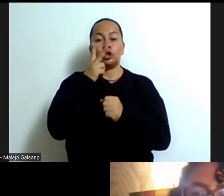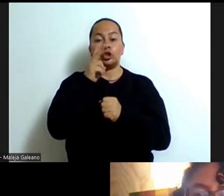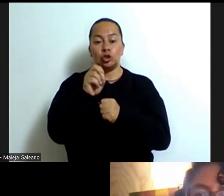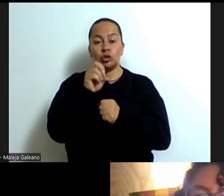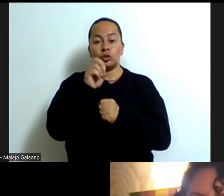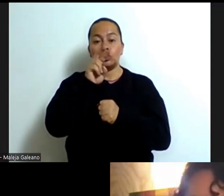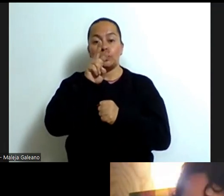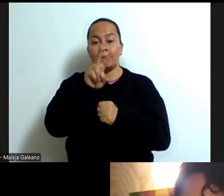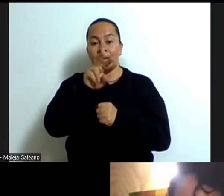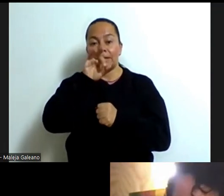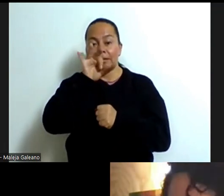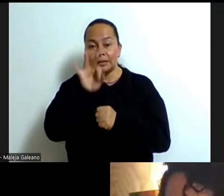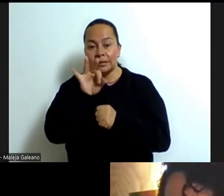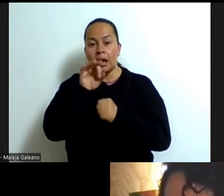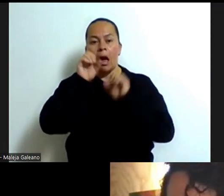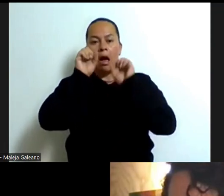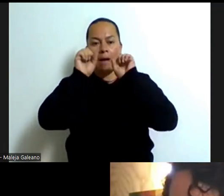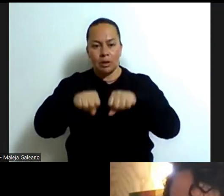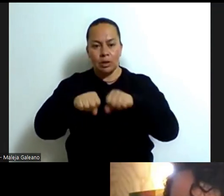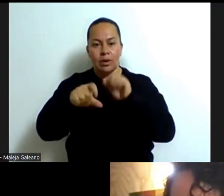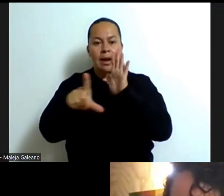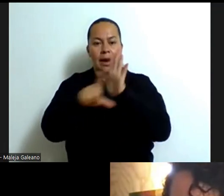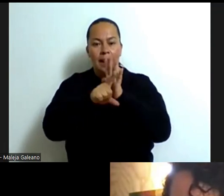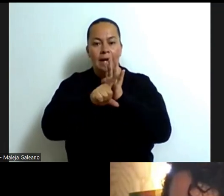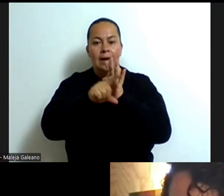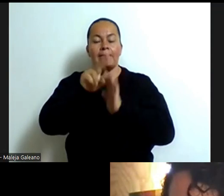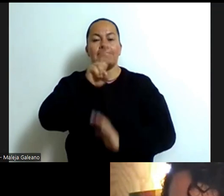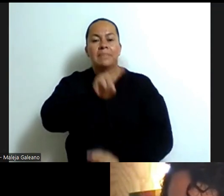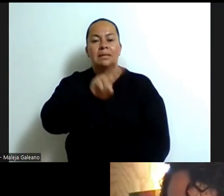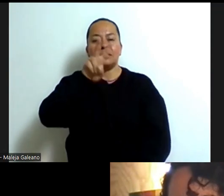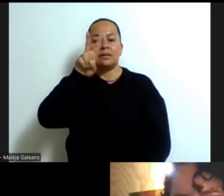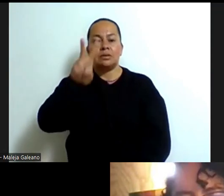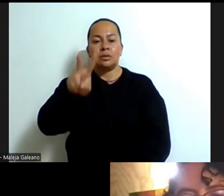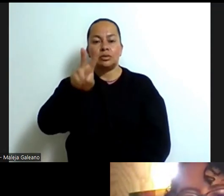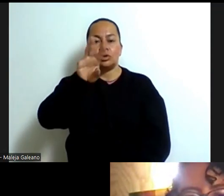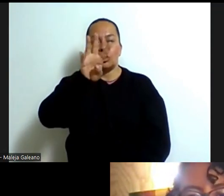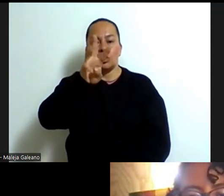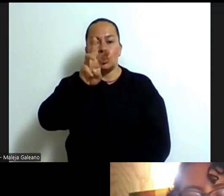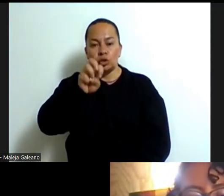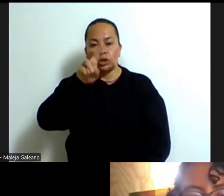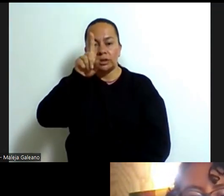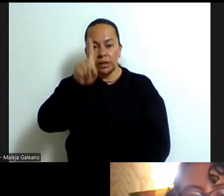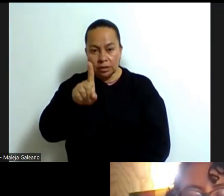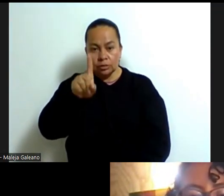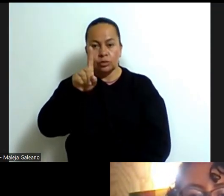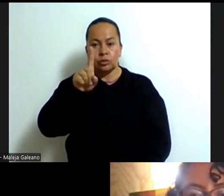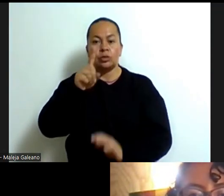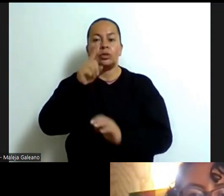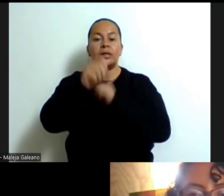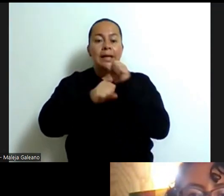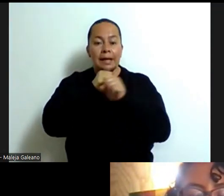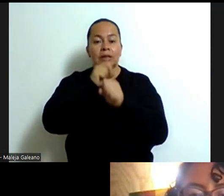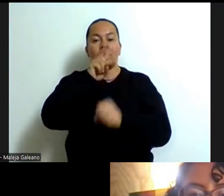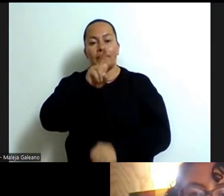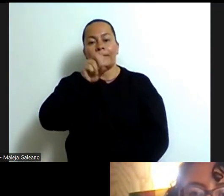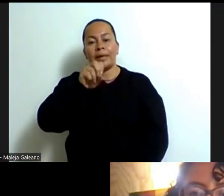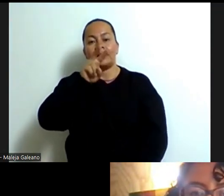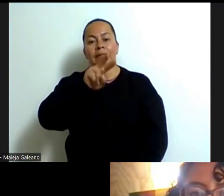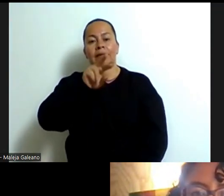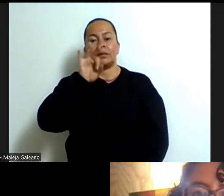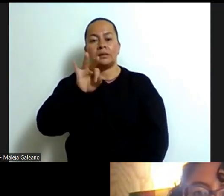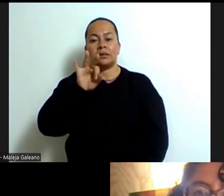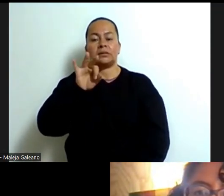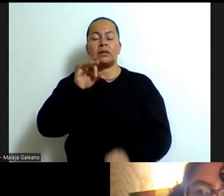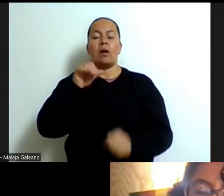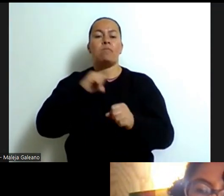aprobada una ley que fue la ley 2281 del 2023 que tiene Digamos como insignia y como